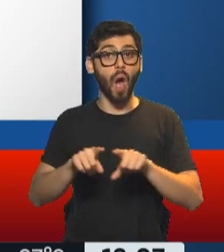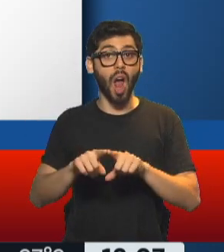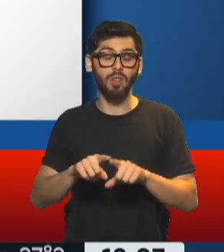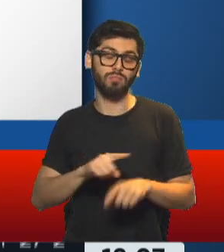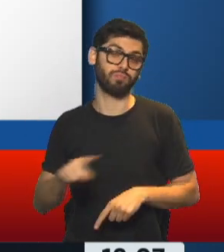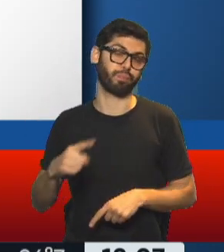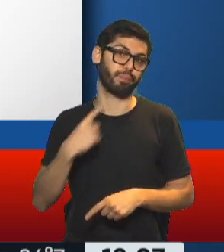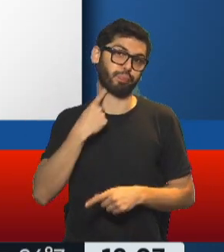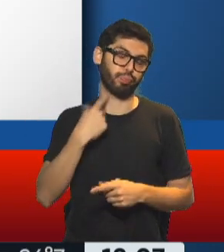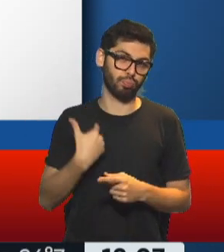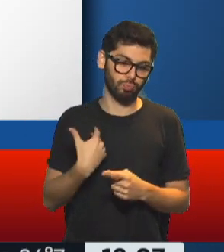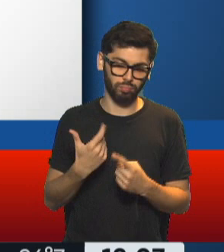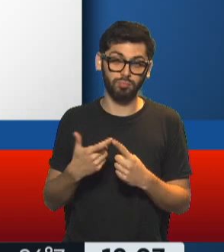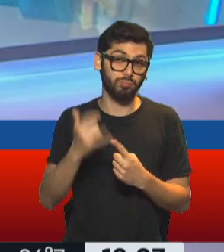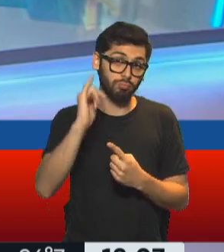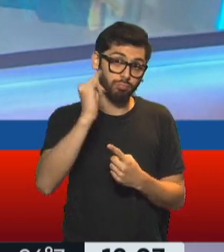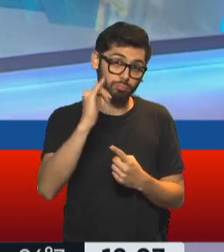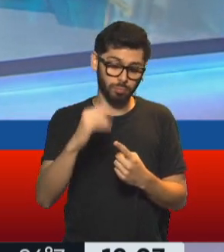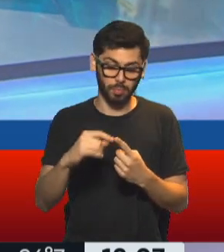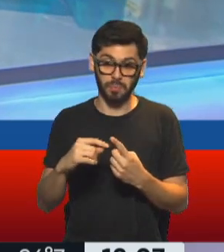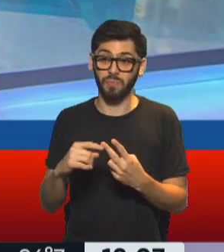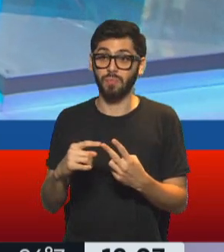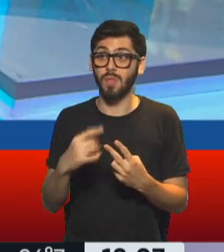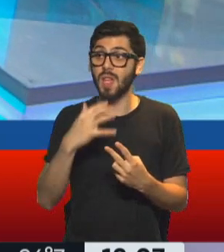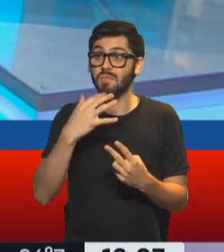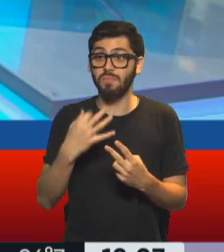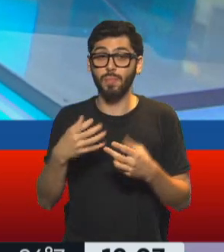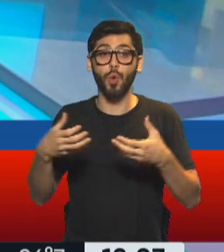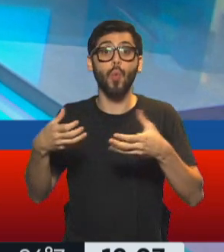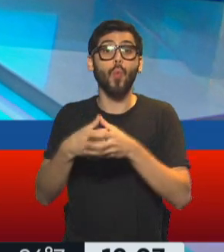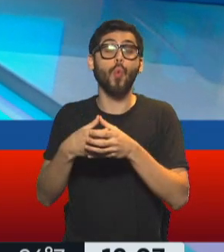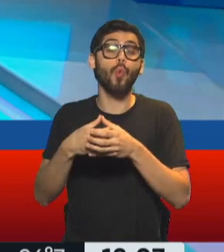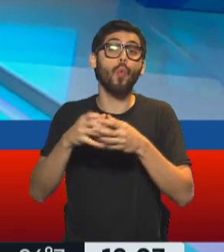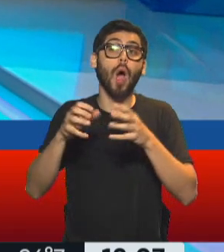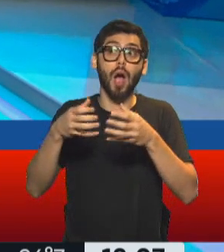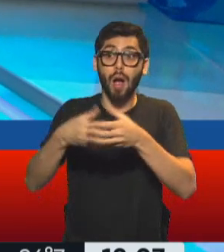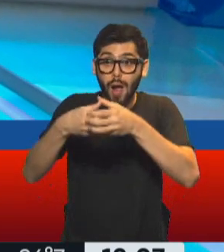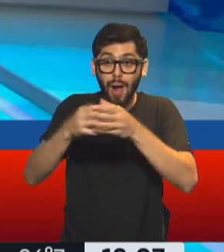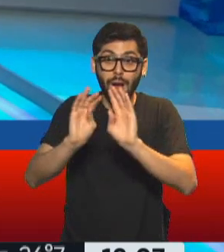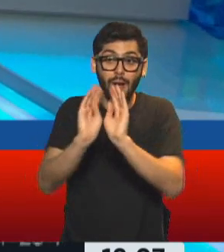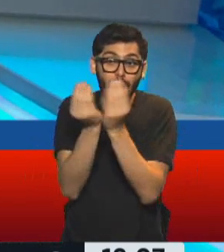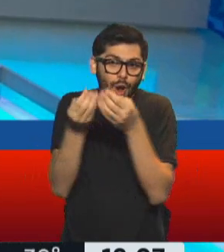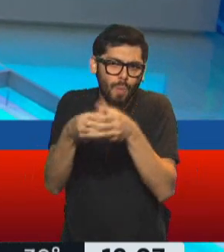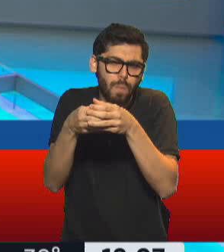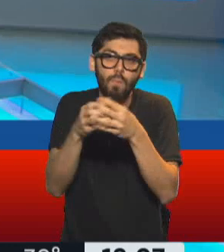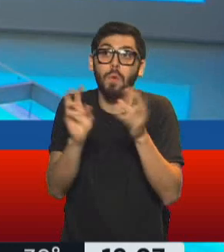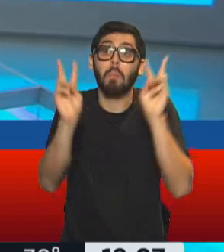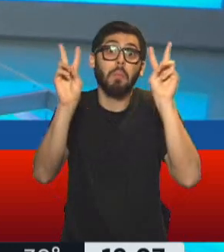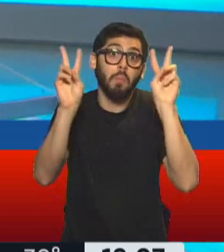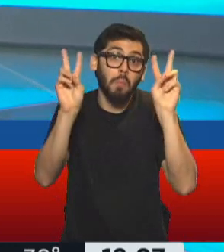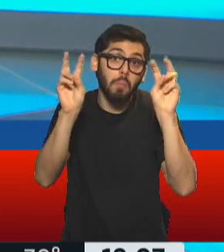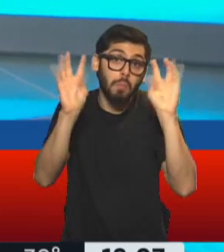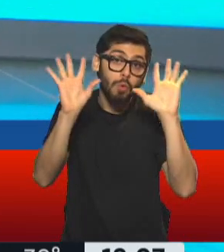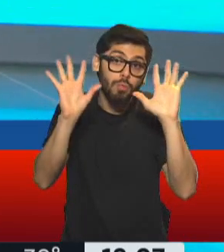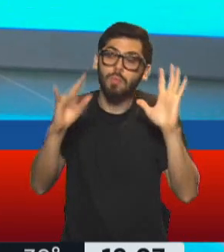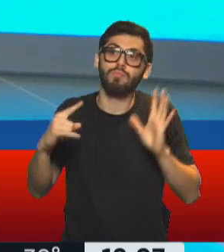Fueron perjudicados porque ellos, en teoría, no rompieron la burbuja. En teoría, porque habrá que ver algún que otro detalle. Pero